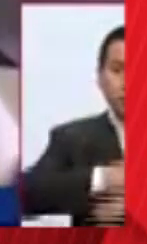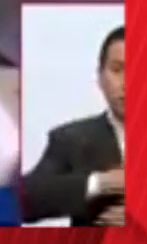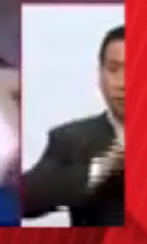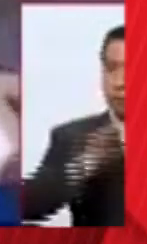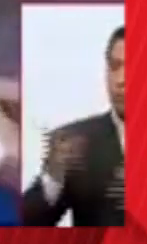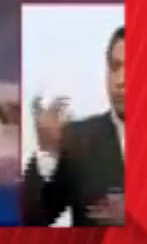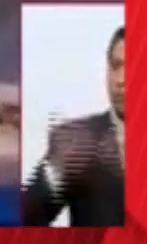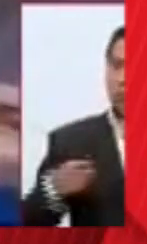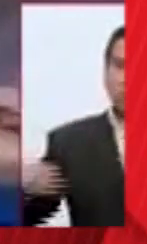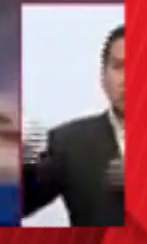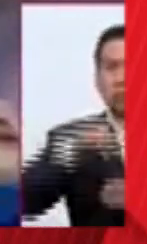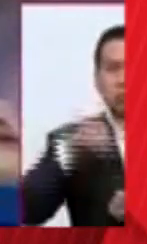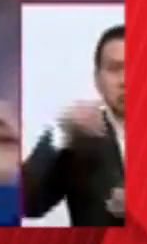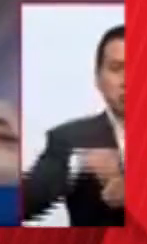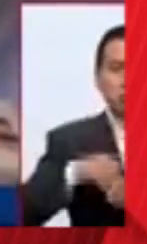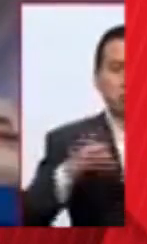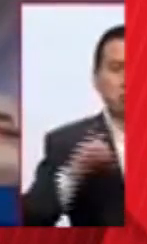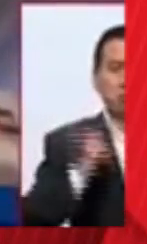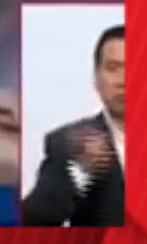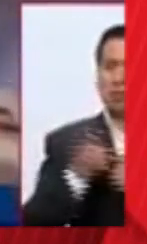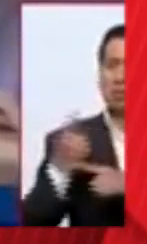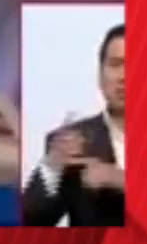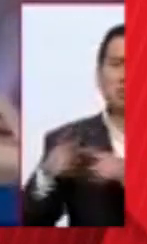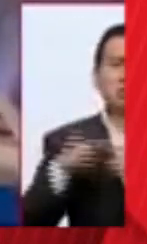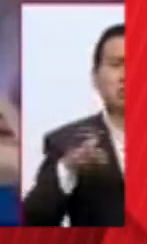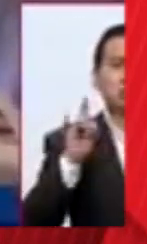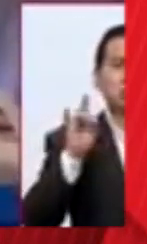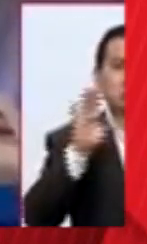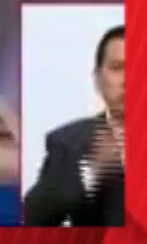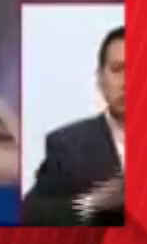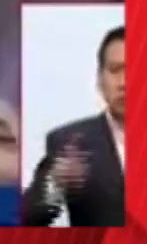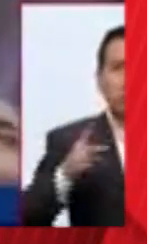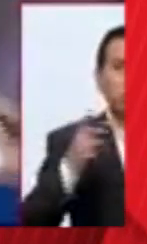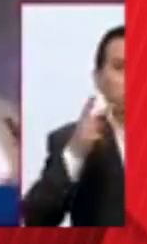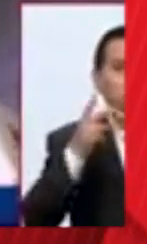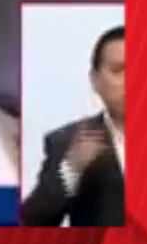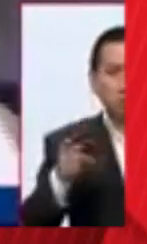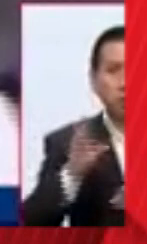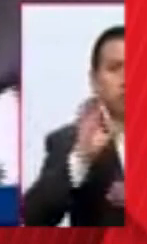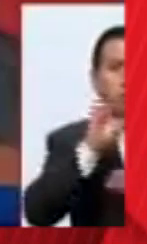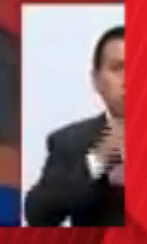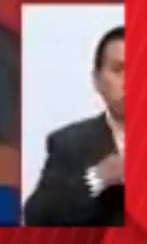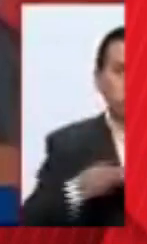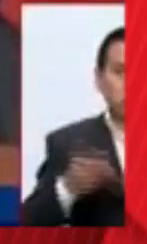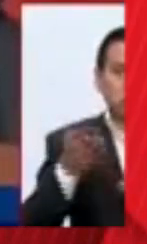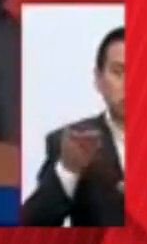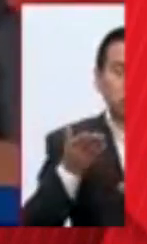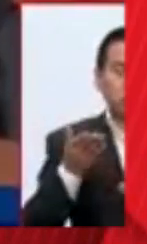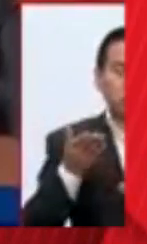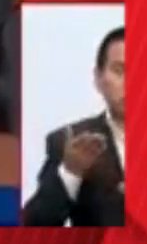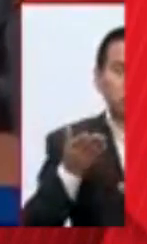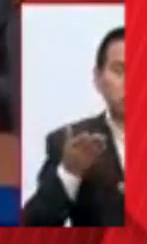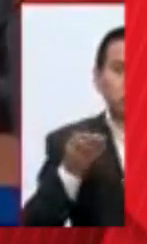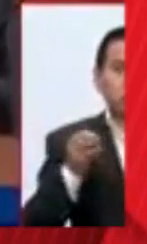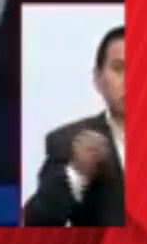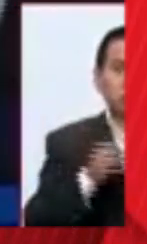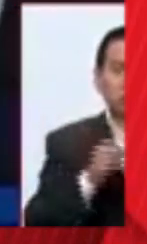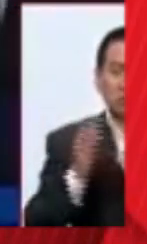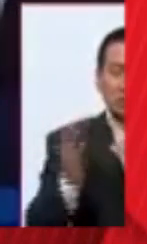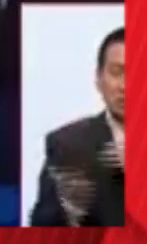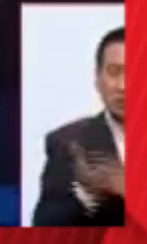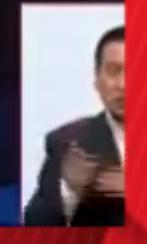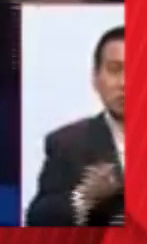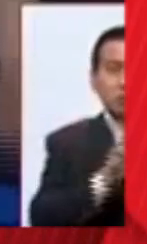quemar tribunales electorales departamentales de Potosí, de Chuquisaca, y en la madrugada del